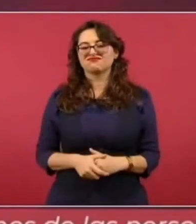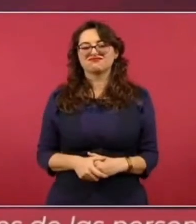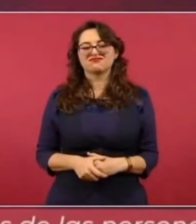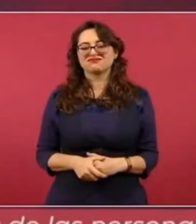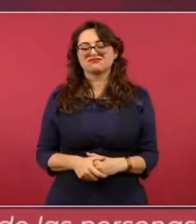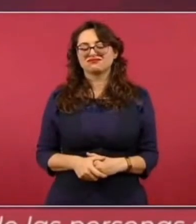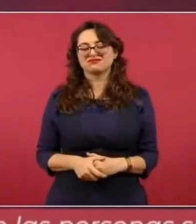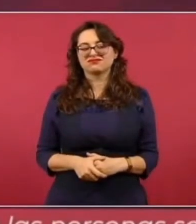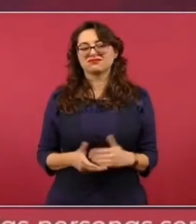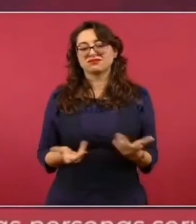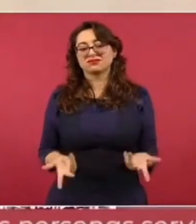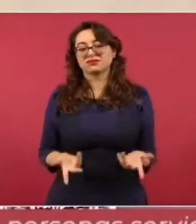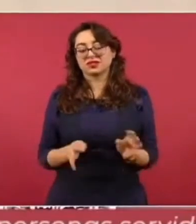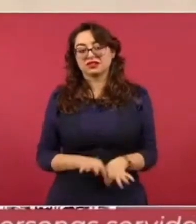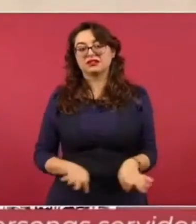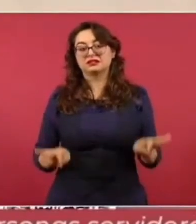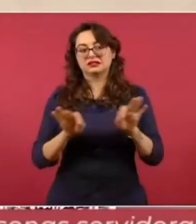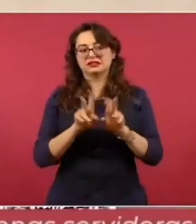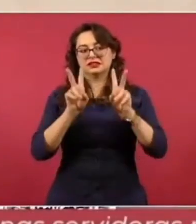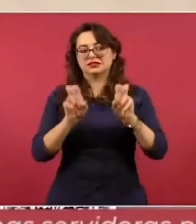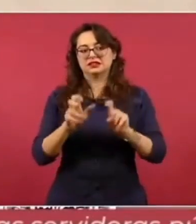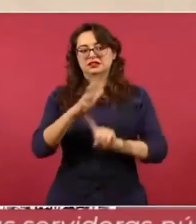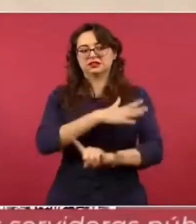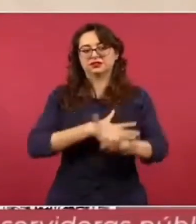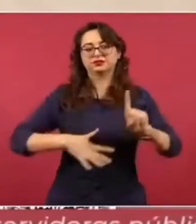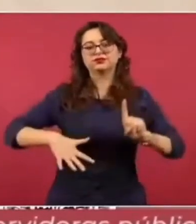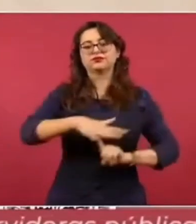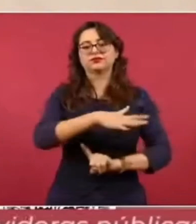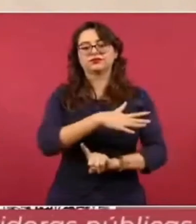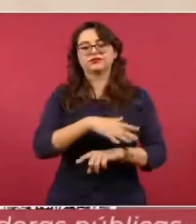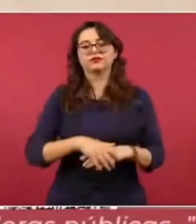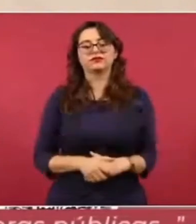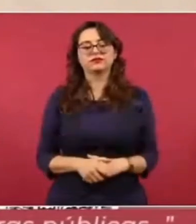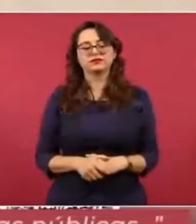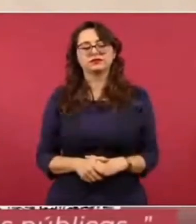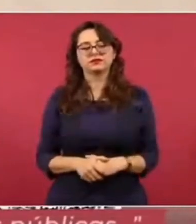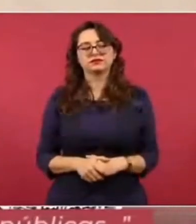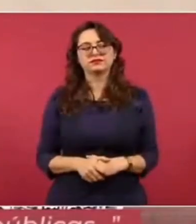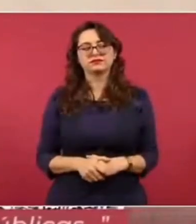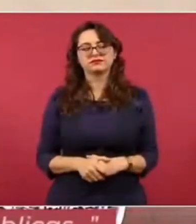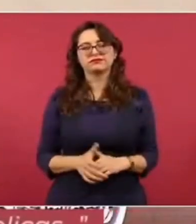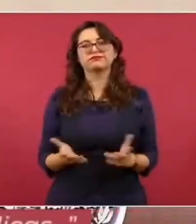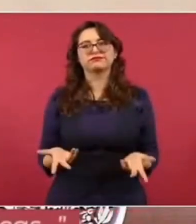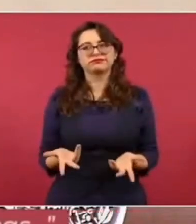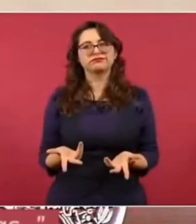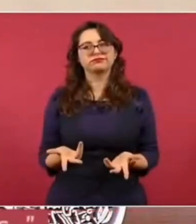texto sin contexto. Y como es el fin